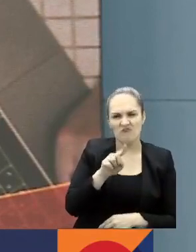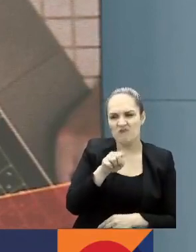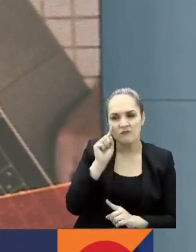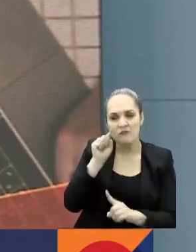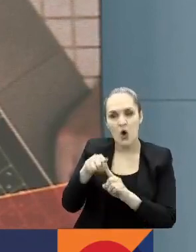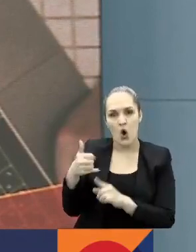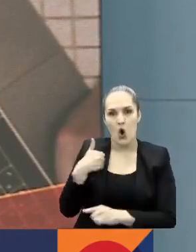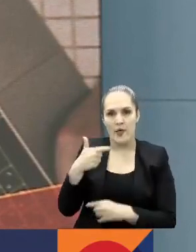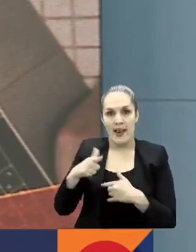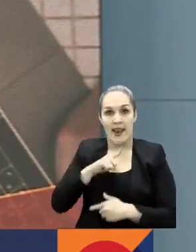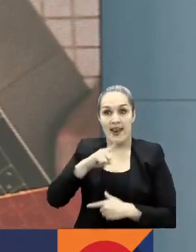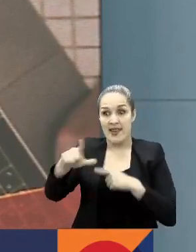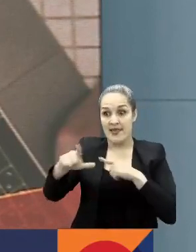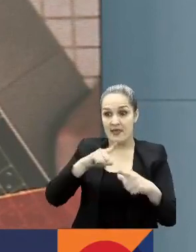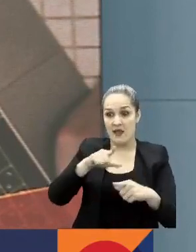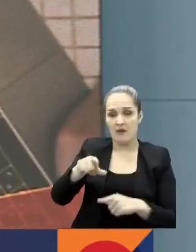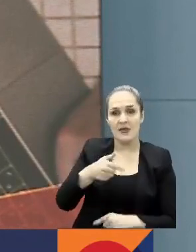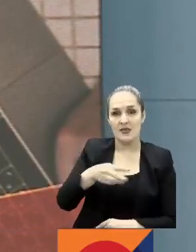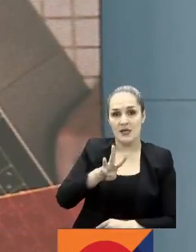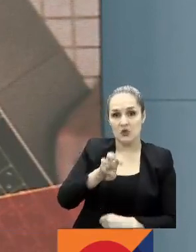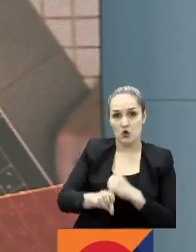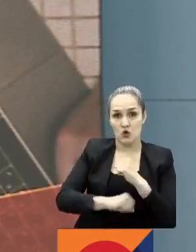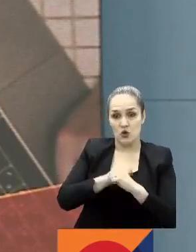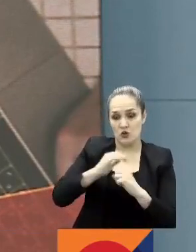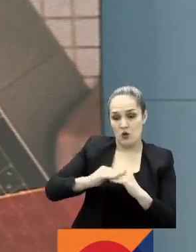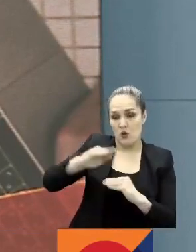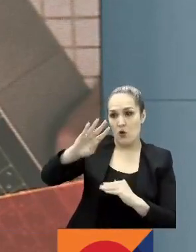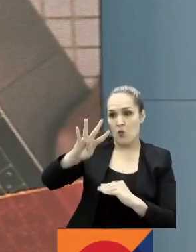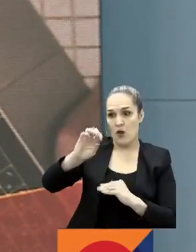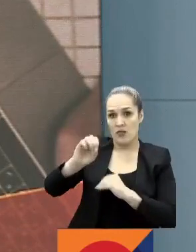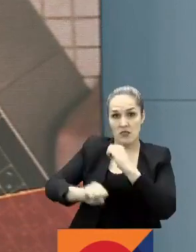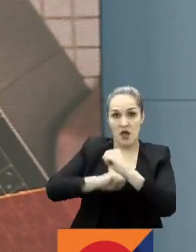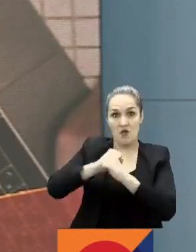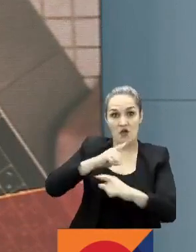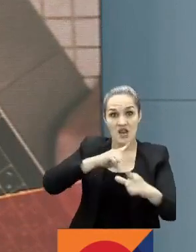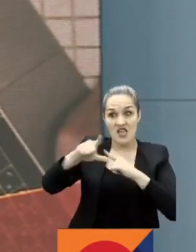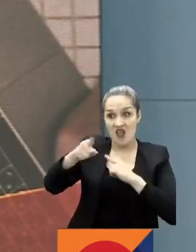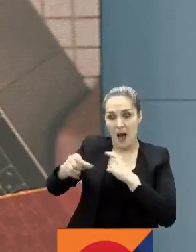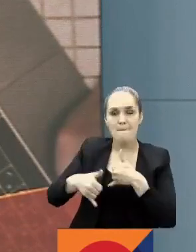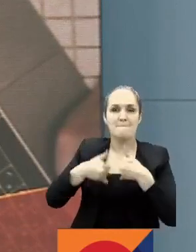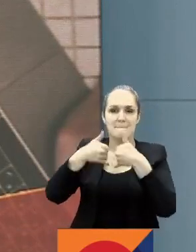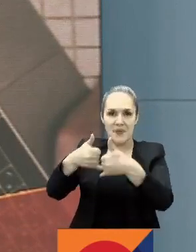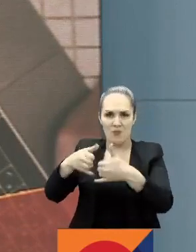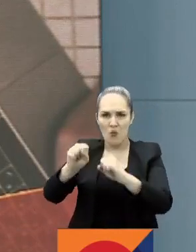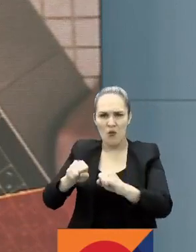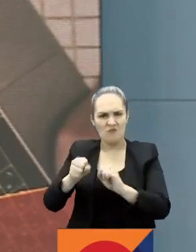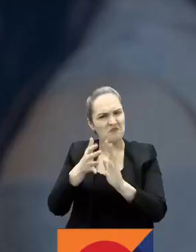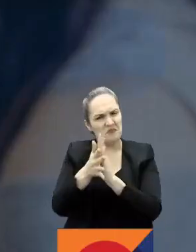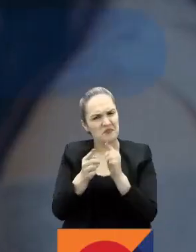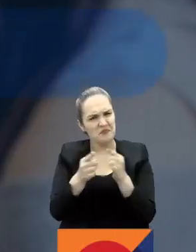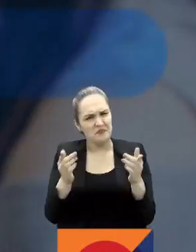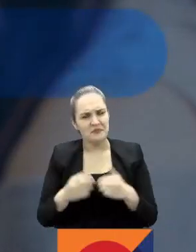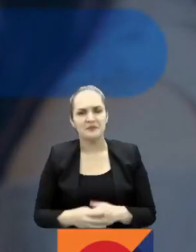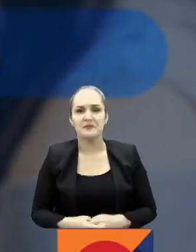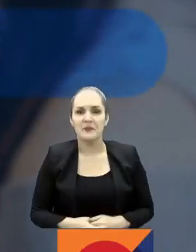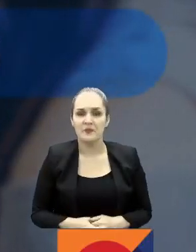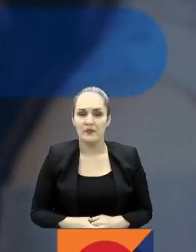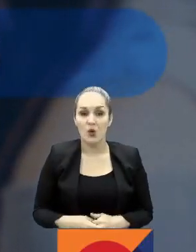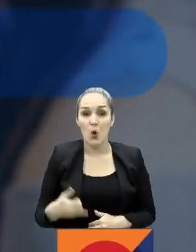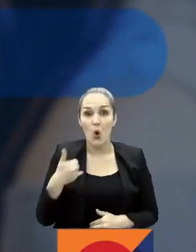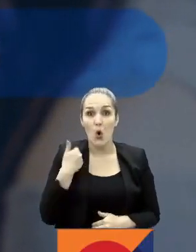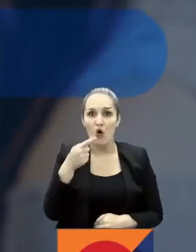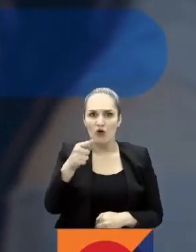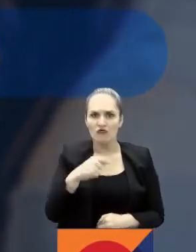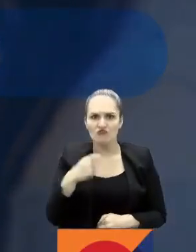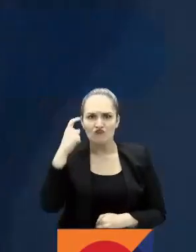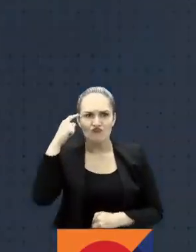jóvenes entre los 18 y 40 años que generan un impacto positivo. Aquí está la información. En oportunidades para jóvenes